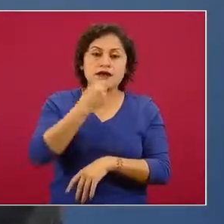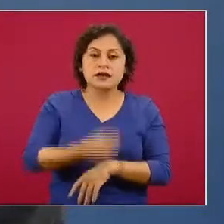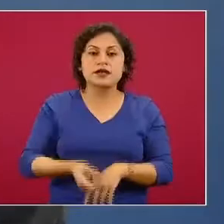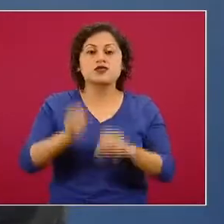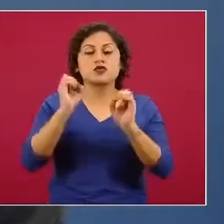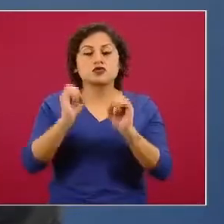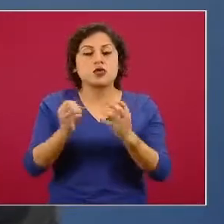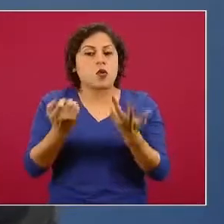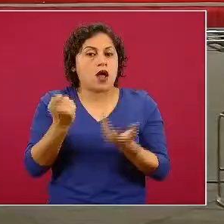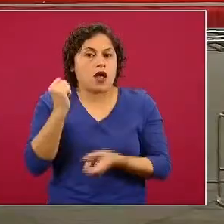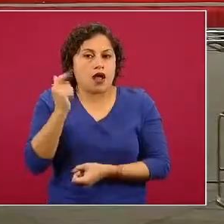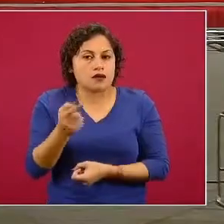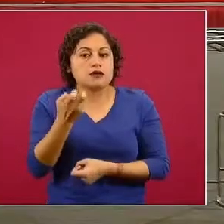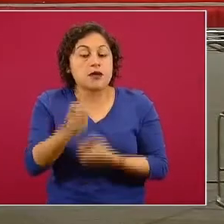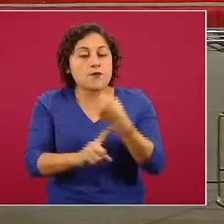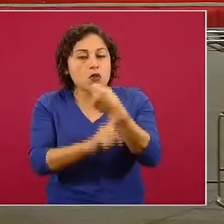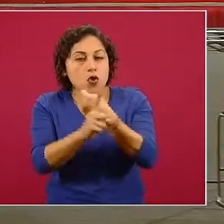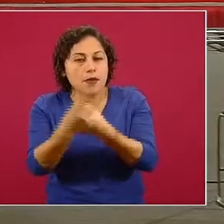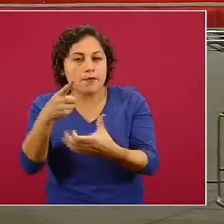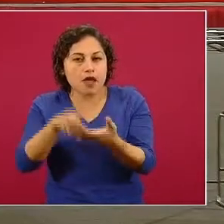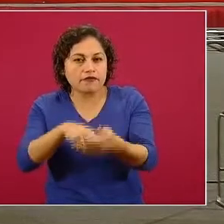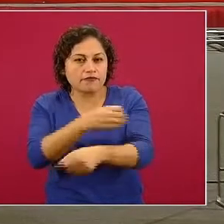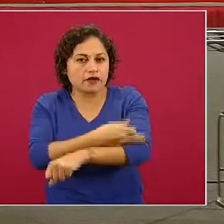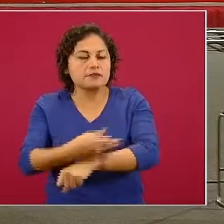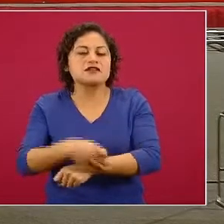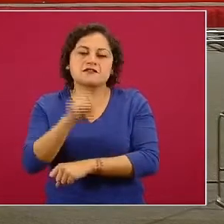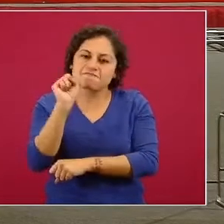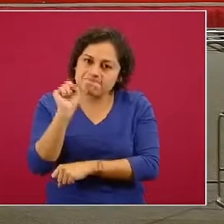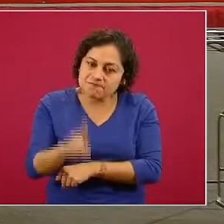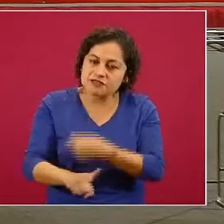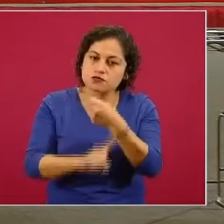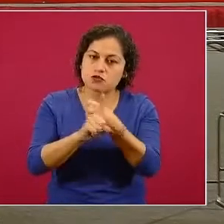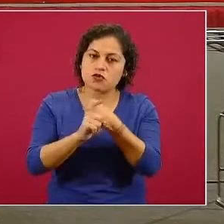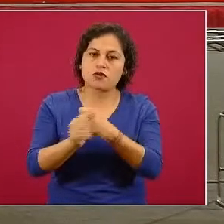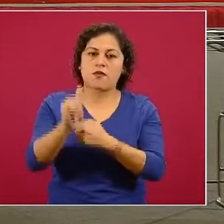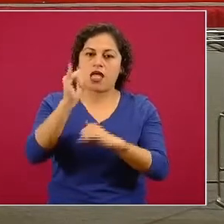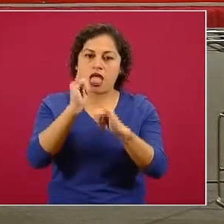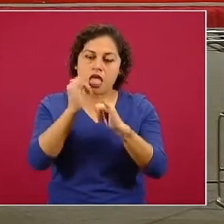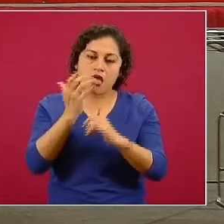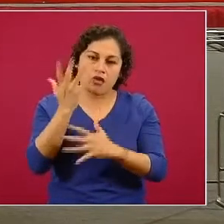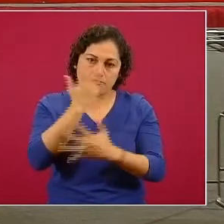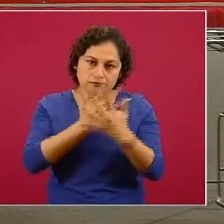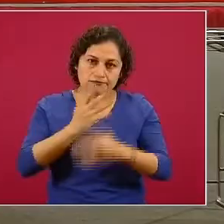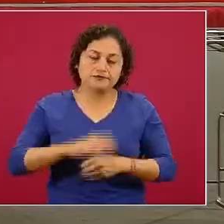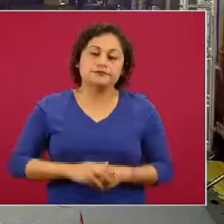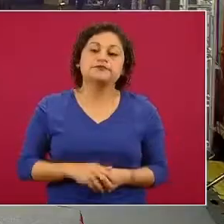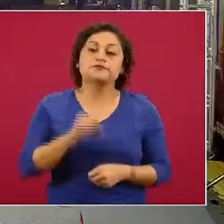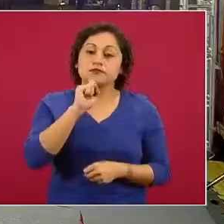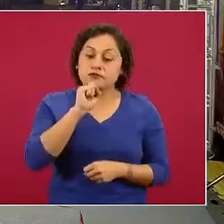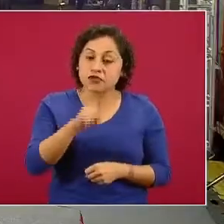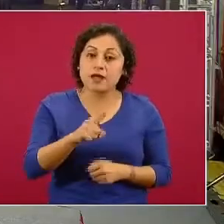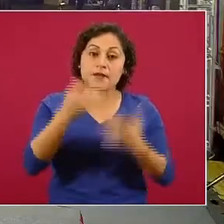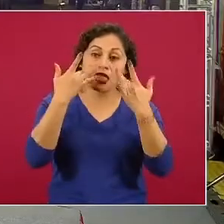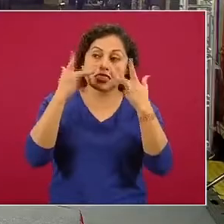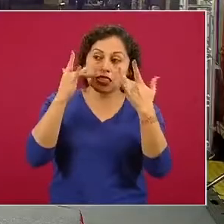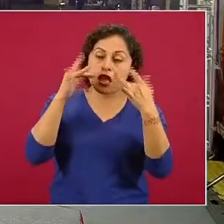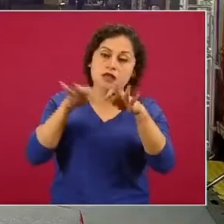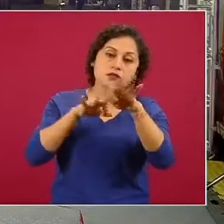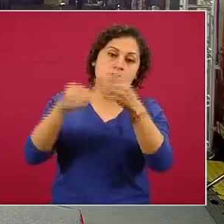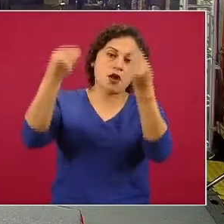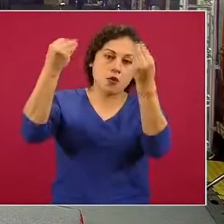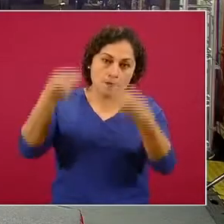está relacionado. Y también está relacionado el alcoholismo con la pérdida de trabajo, el ausentismo